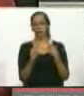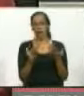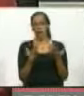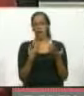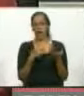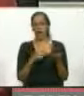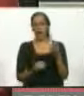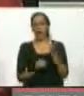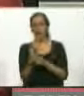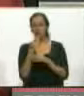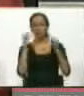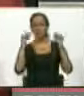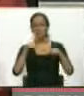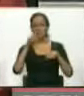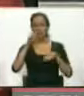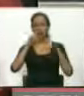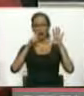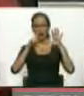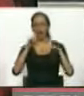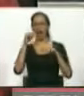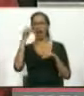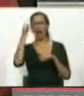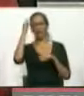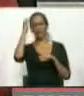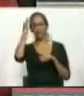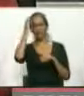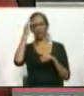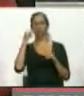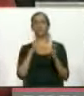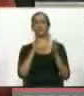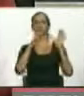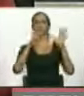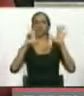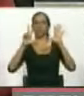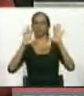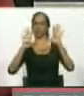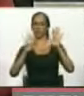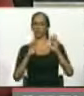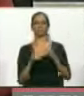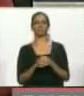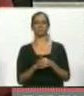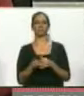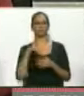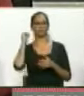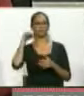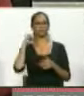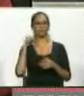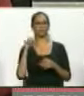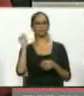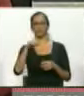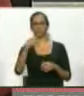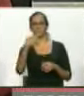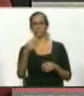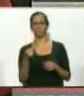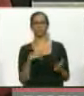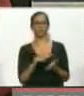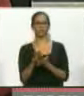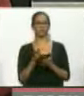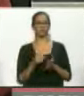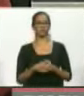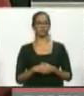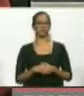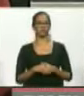generó aquí el 27 de febrero de 1989 para este vídeo elecciones 2020 en zk lo tienes no lo tienes que pasar por ese